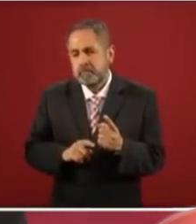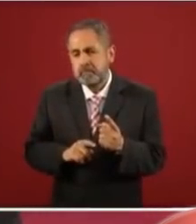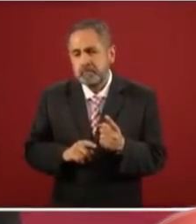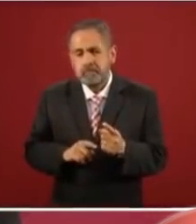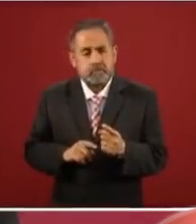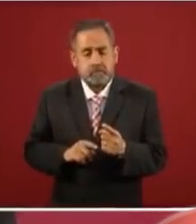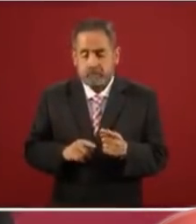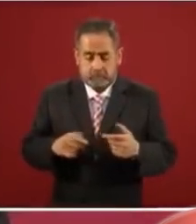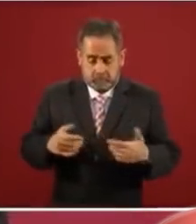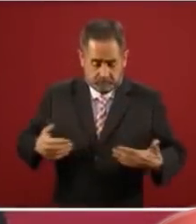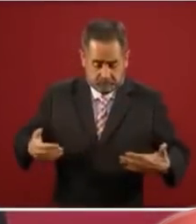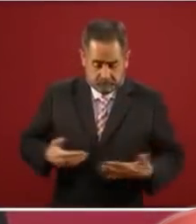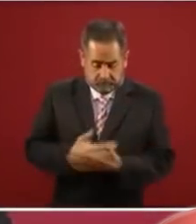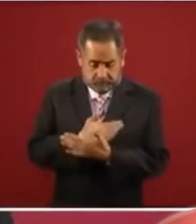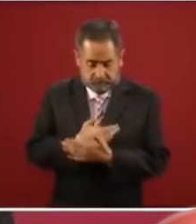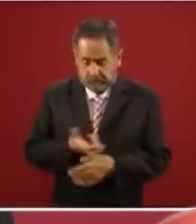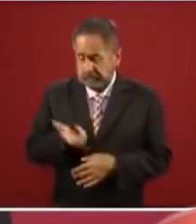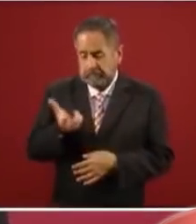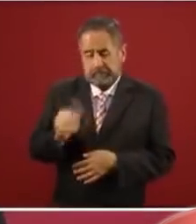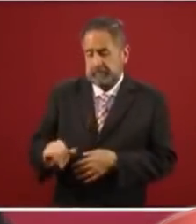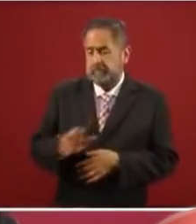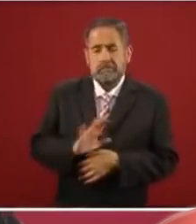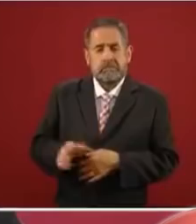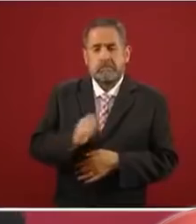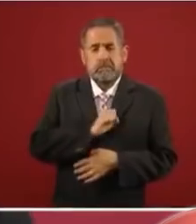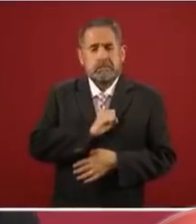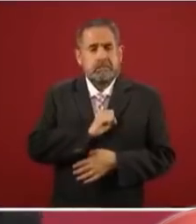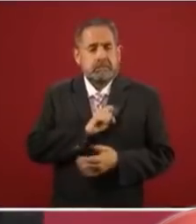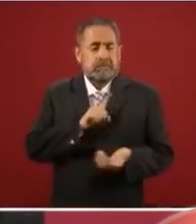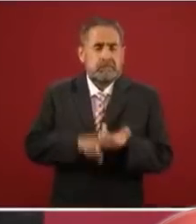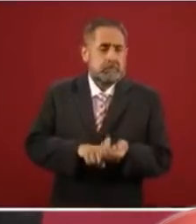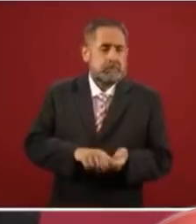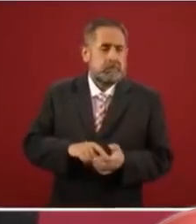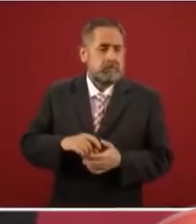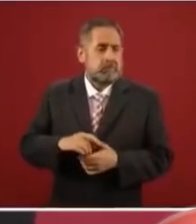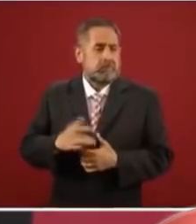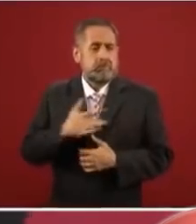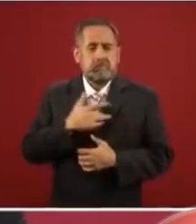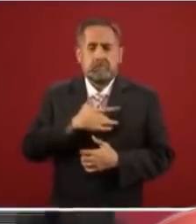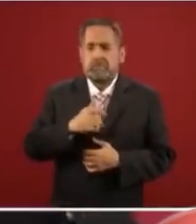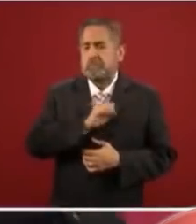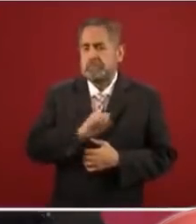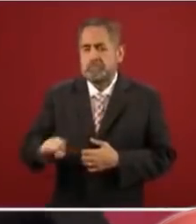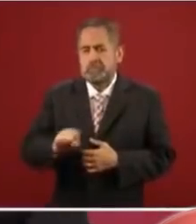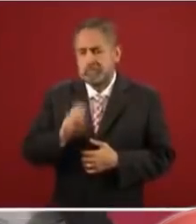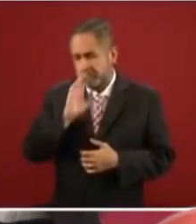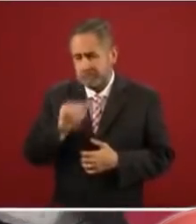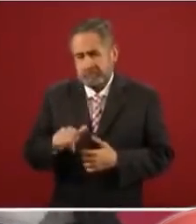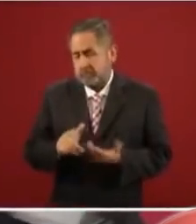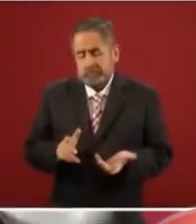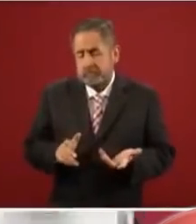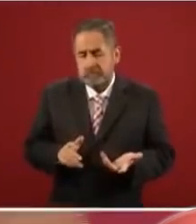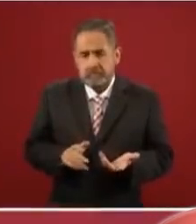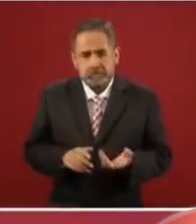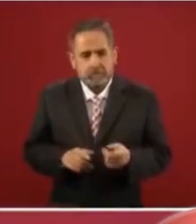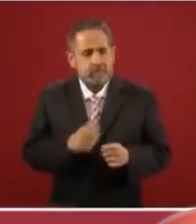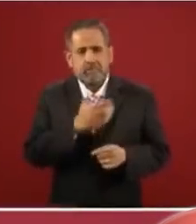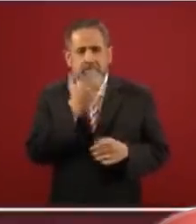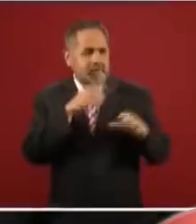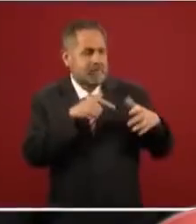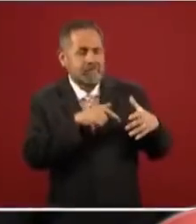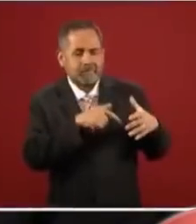por naturaleza o que se nace malo. Eso tiene que ver mucho con el